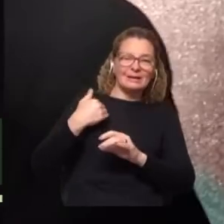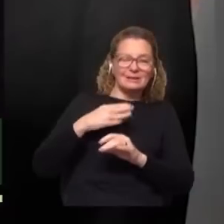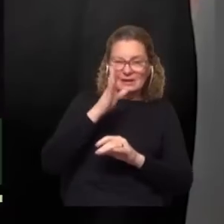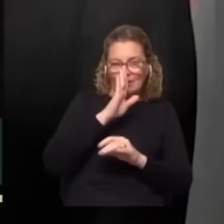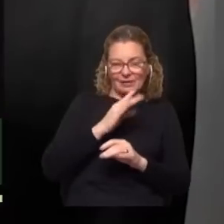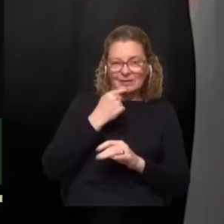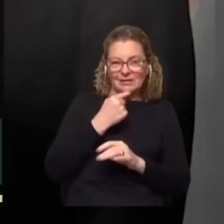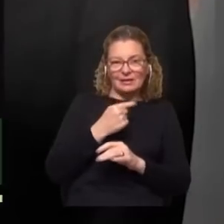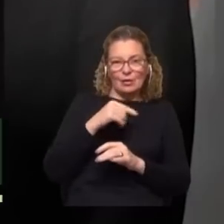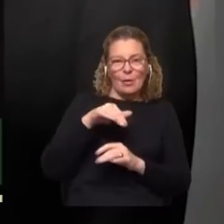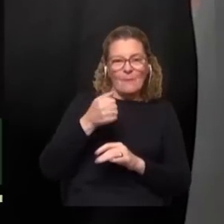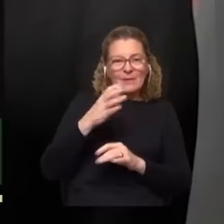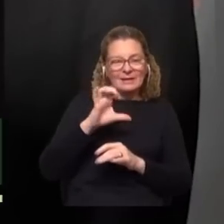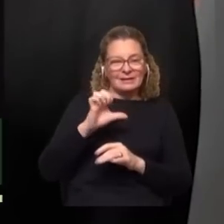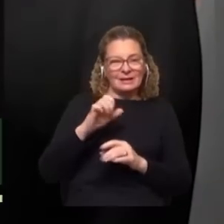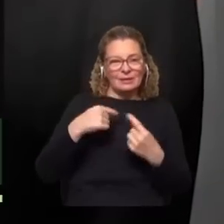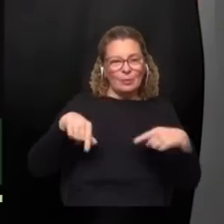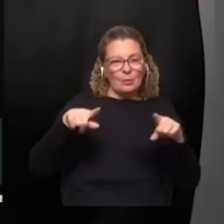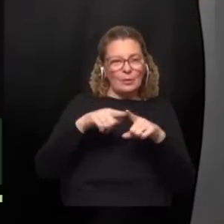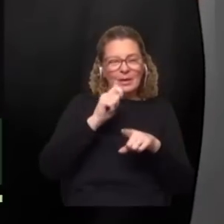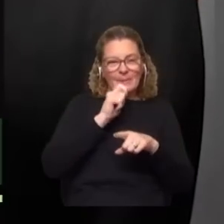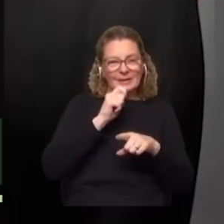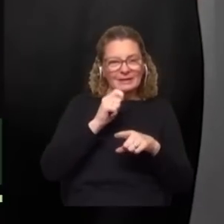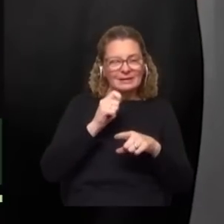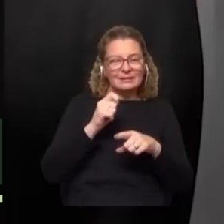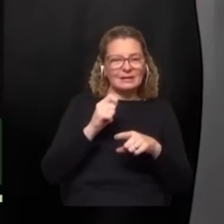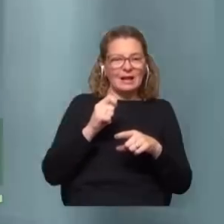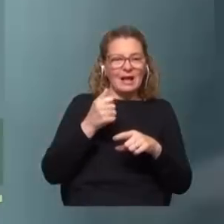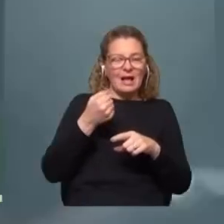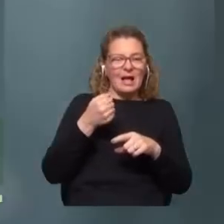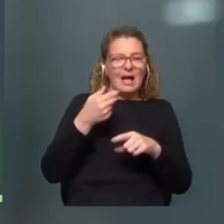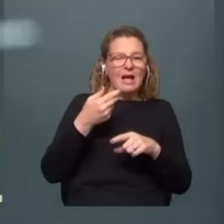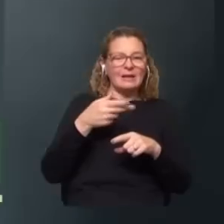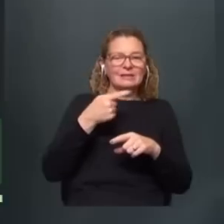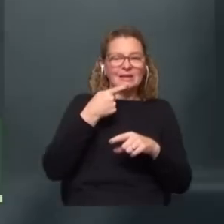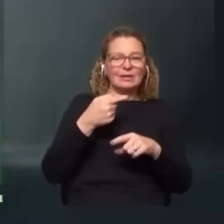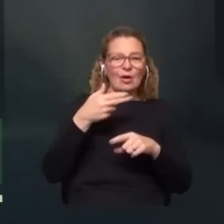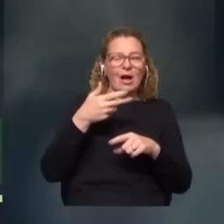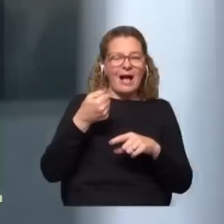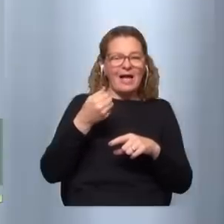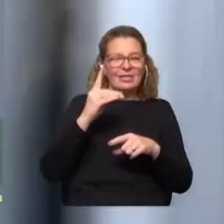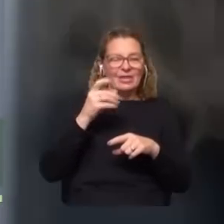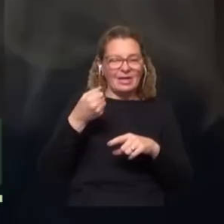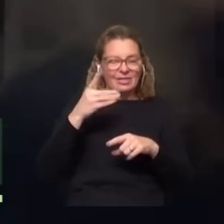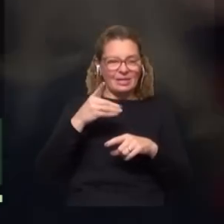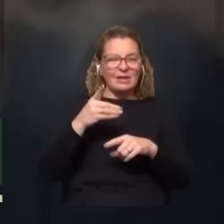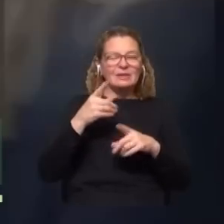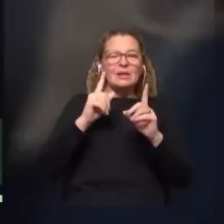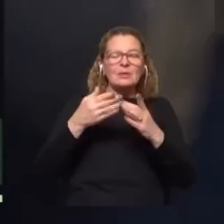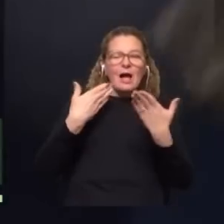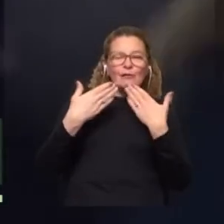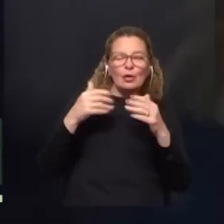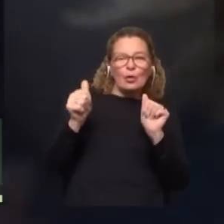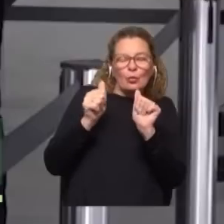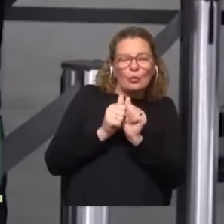massa en rueda de prensa conjunta con su par brasileño Fernando adada masa mantuvo un encuentro con su homólogo brasileño que luego